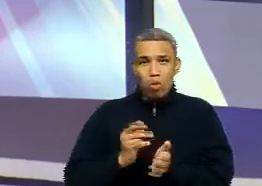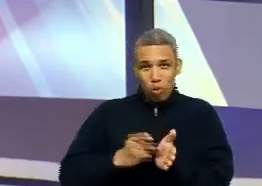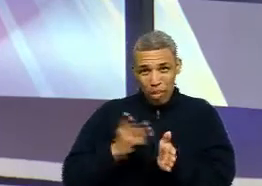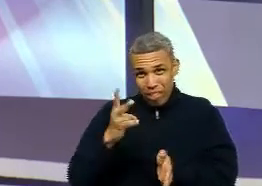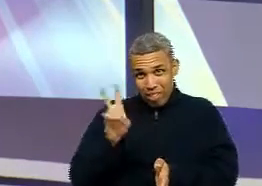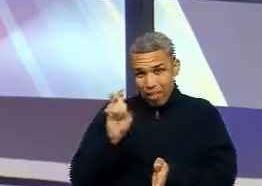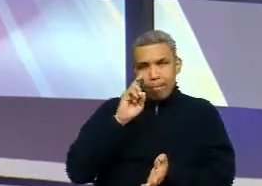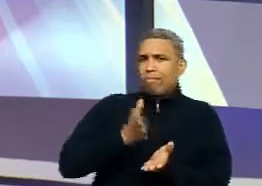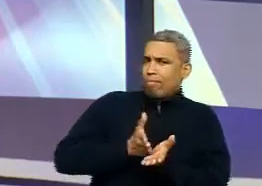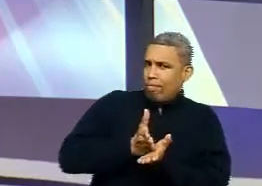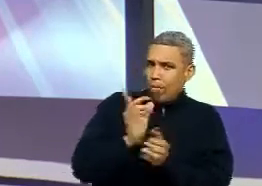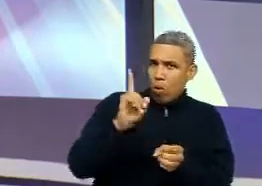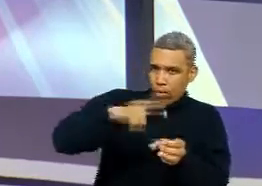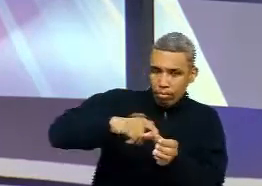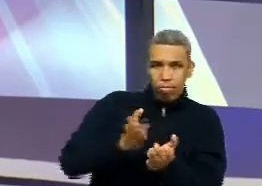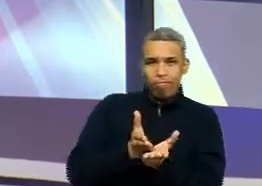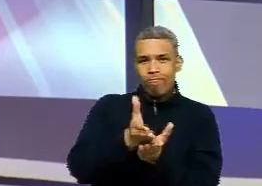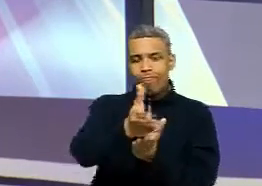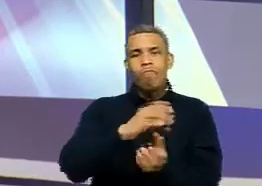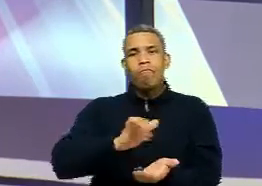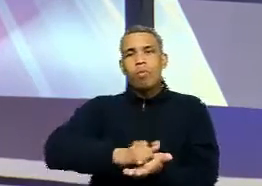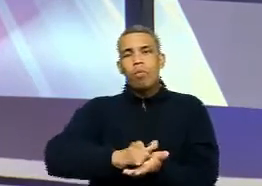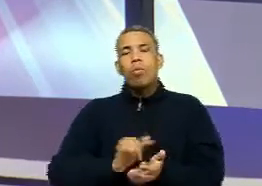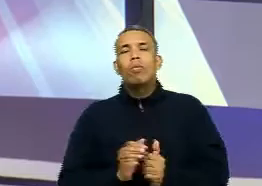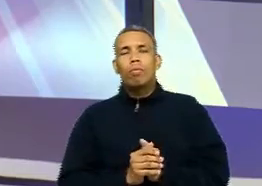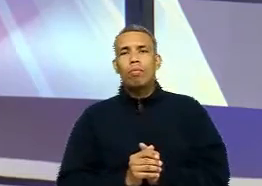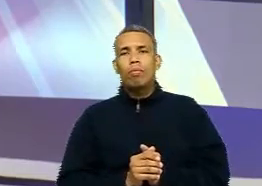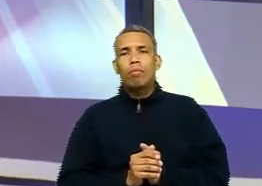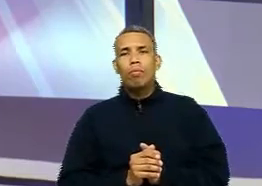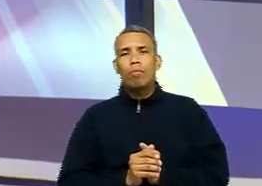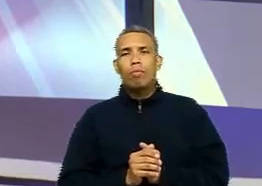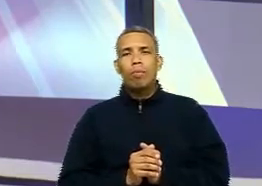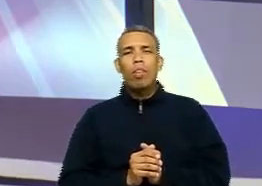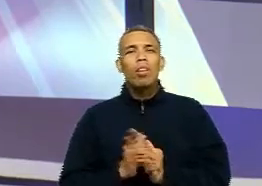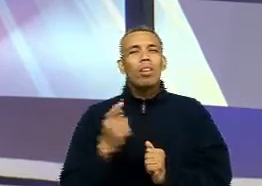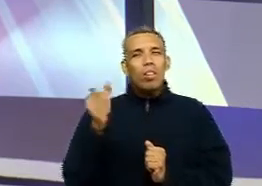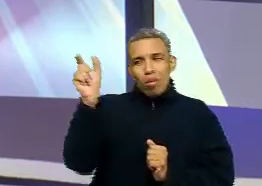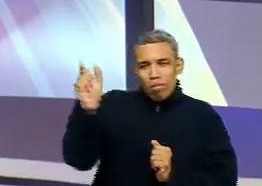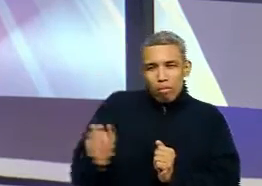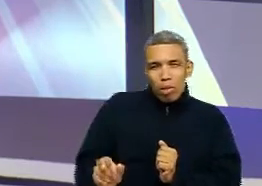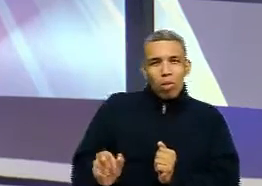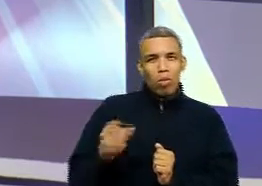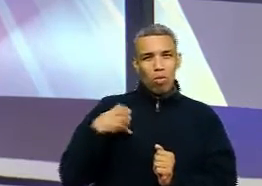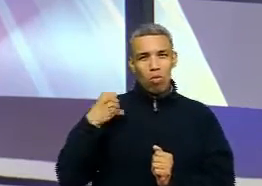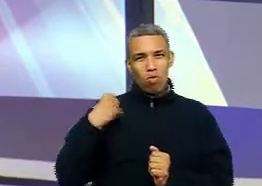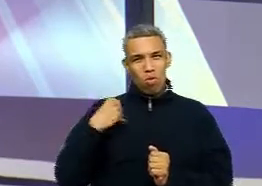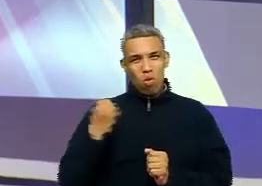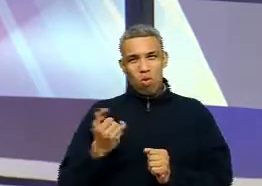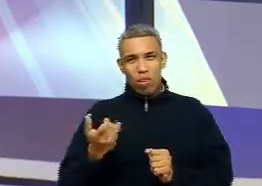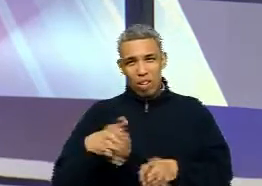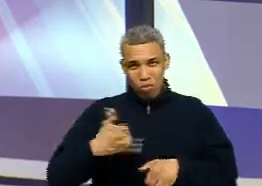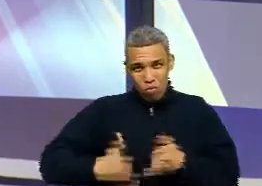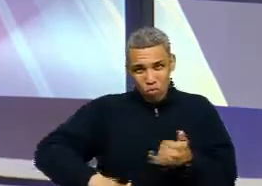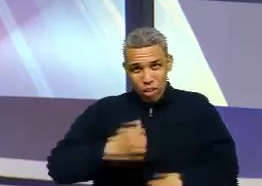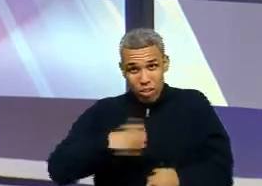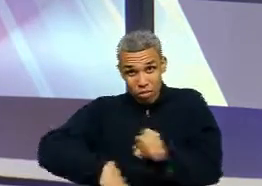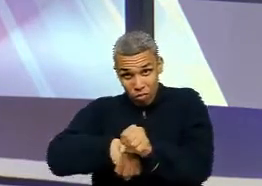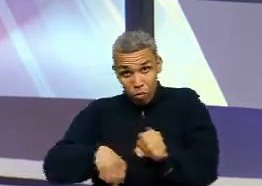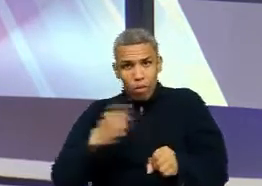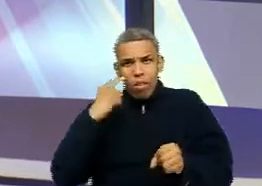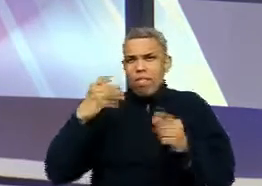Los padres del jugador sub-20 de la Selección Colombia, Michael Knight Gómez, muestran su orgullo por los triunfos de su hijo en el fútbol profesional